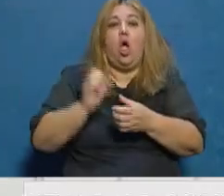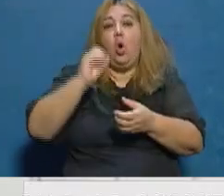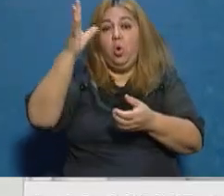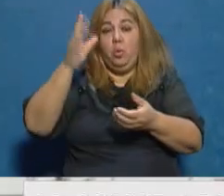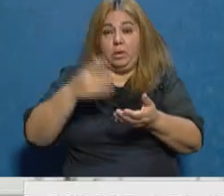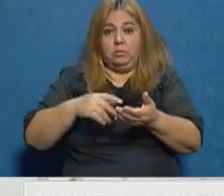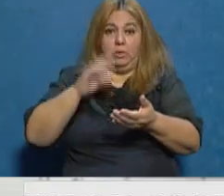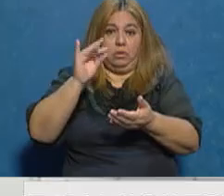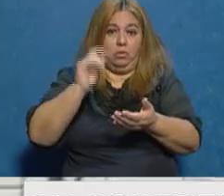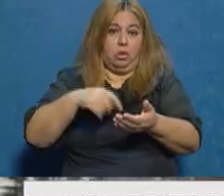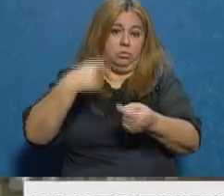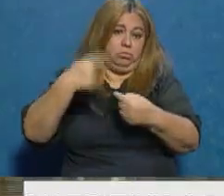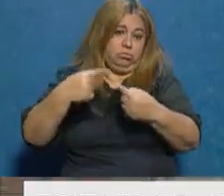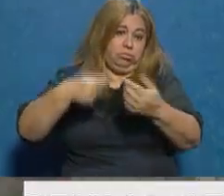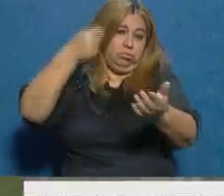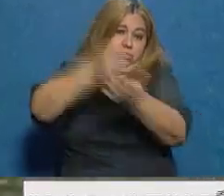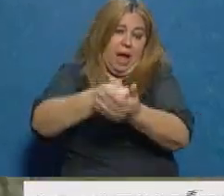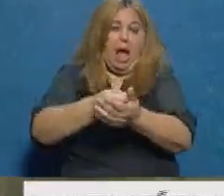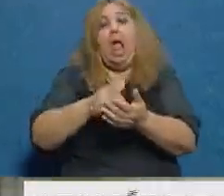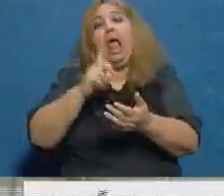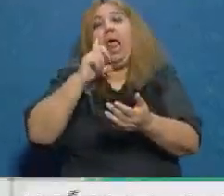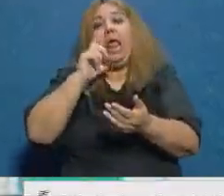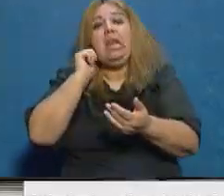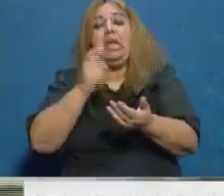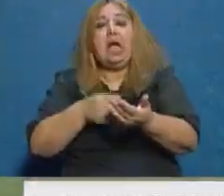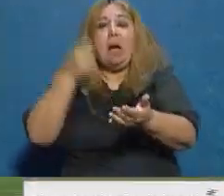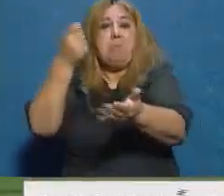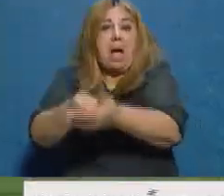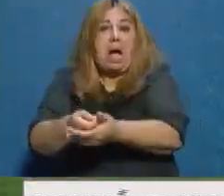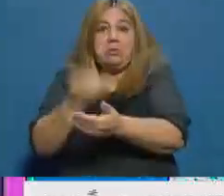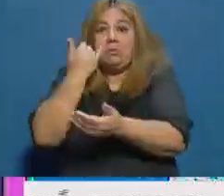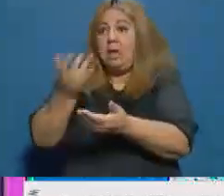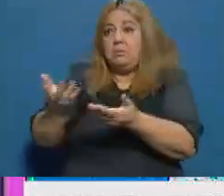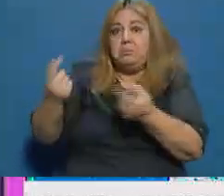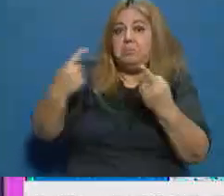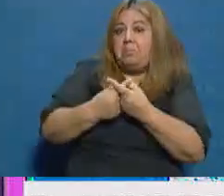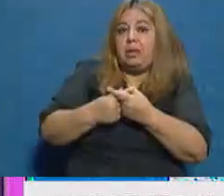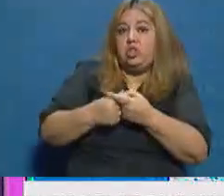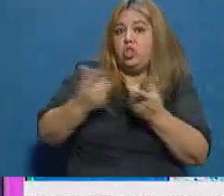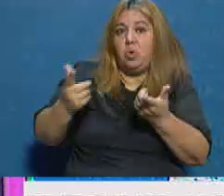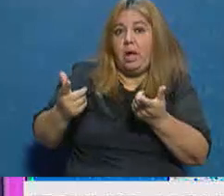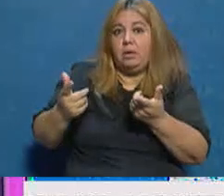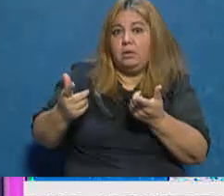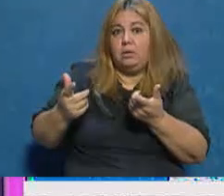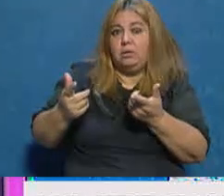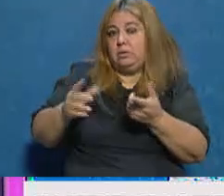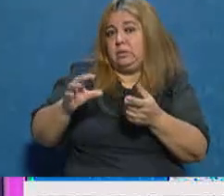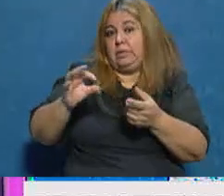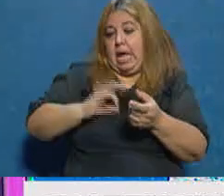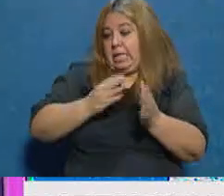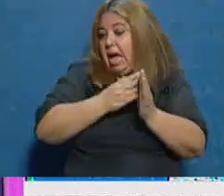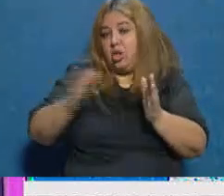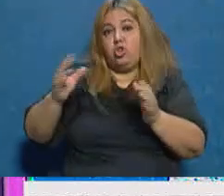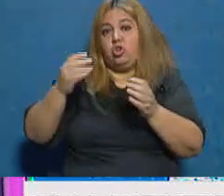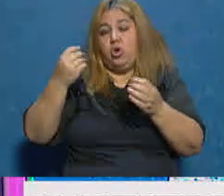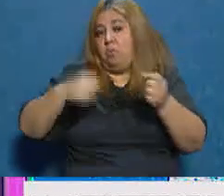pagado en la liga sin que se haya jugado un solo partido, pensando en que el año está perdido. Esto que tenemos acá